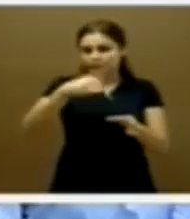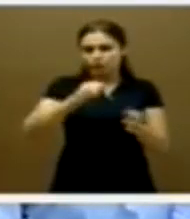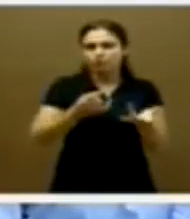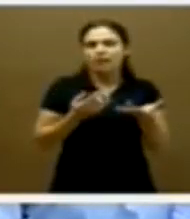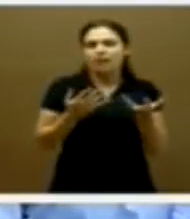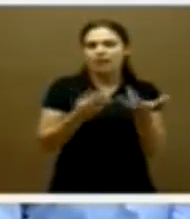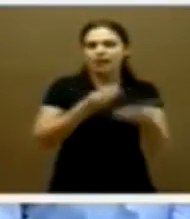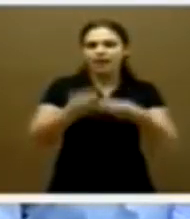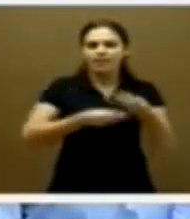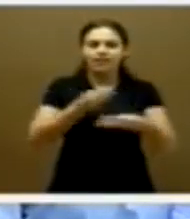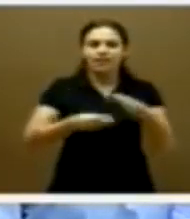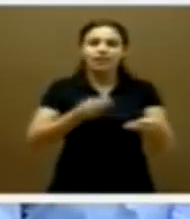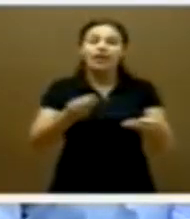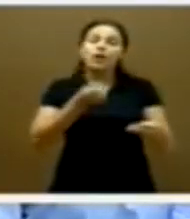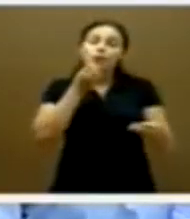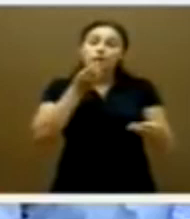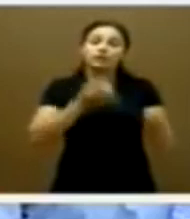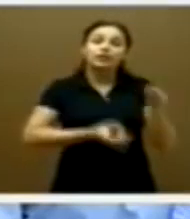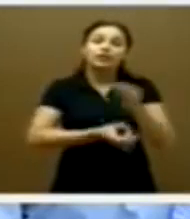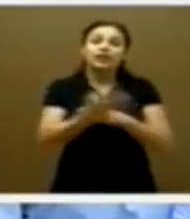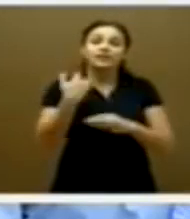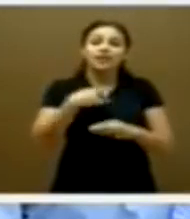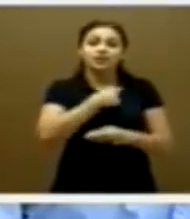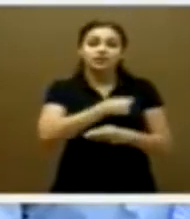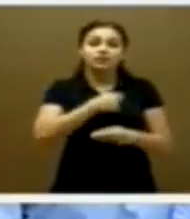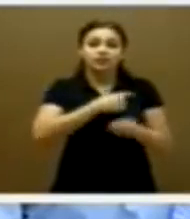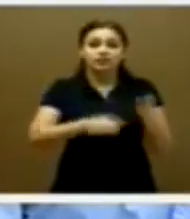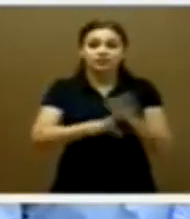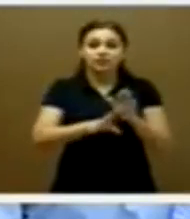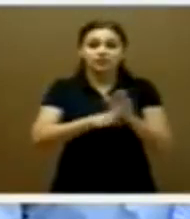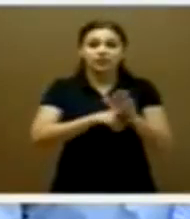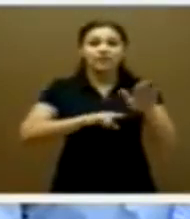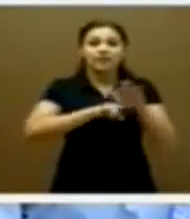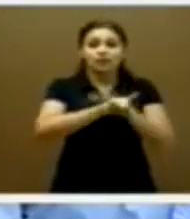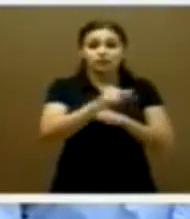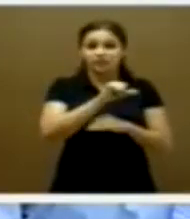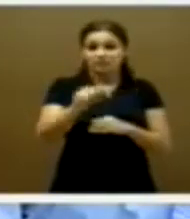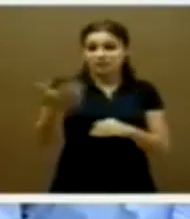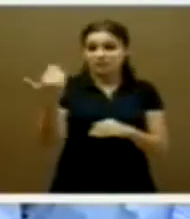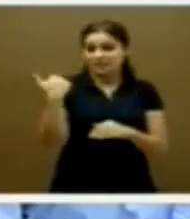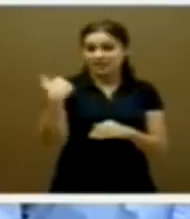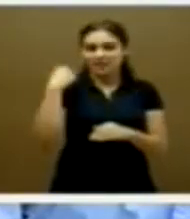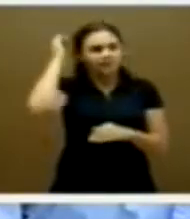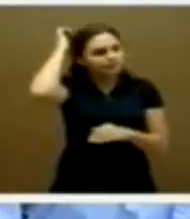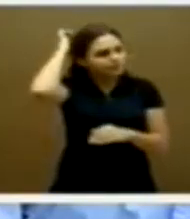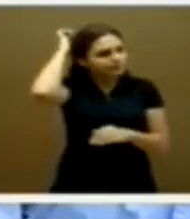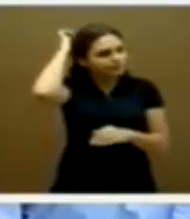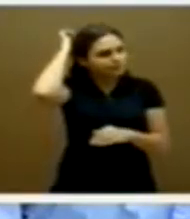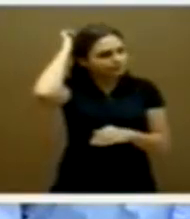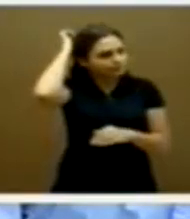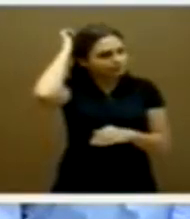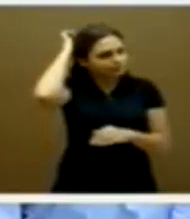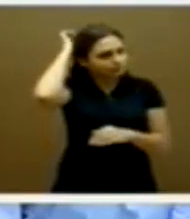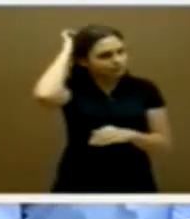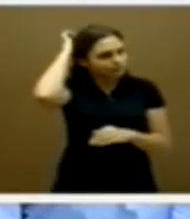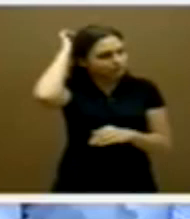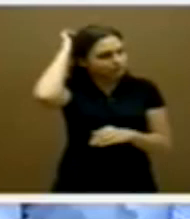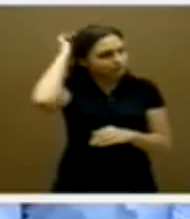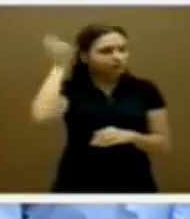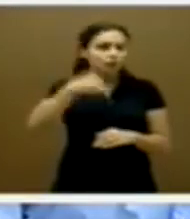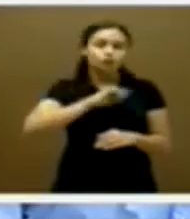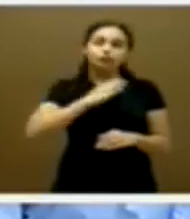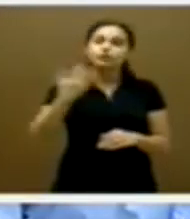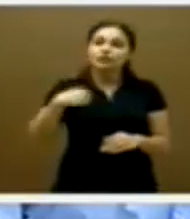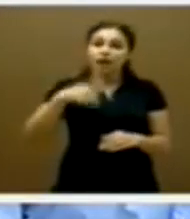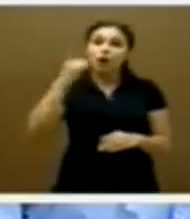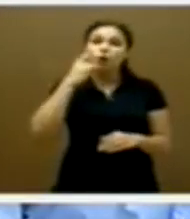pilas en este aspecto y hayan creado esta Comisión de Seguimiento y Desarrollo la semana pasada. Estamos empezando a acostumbrarnos a que ustedes